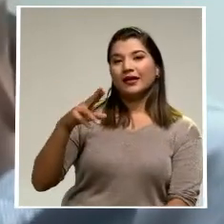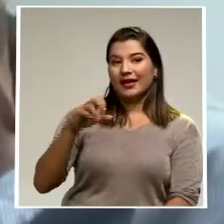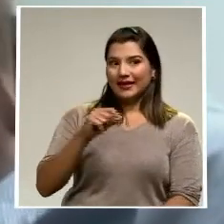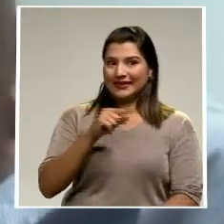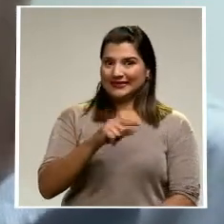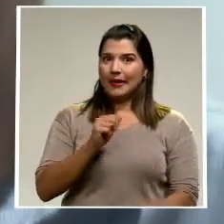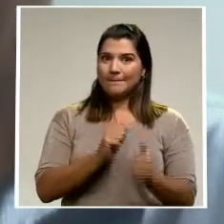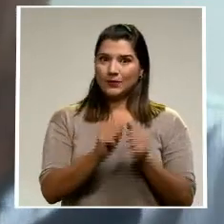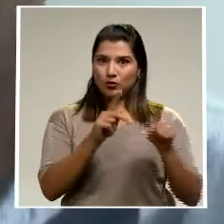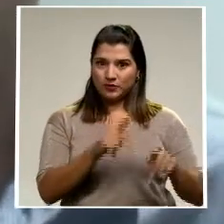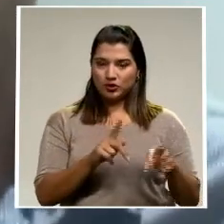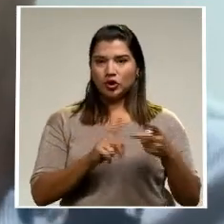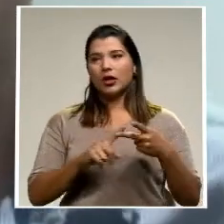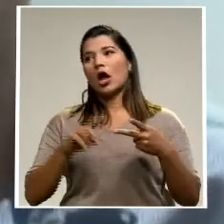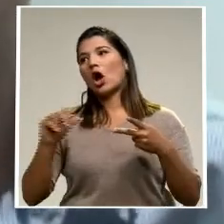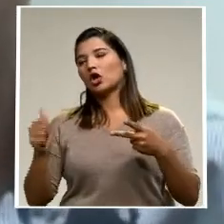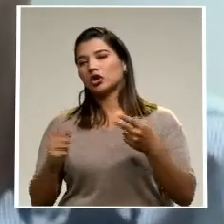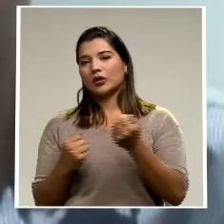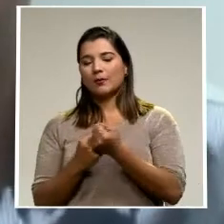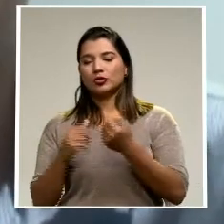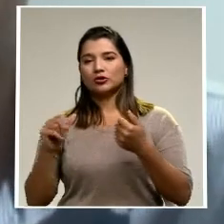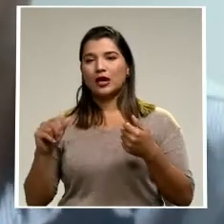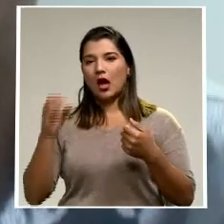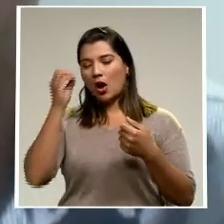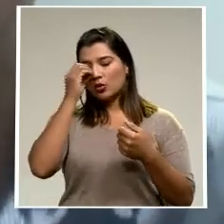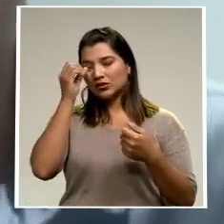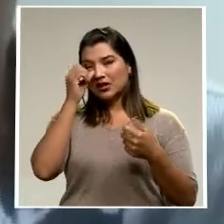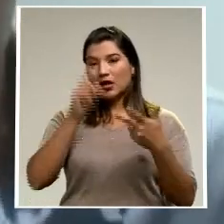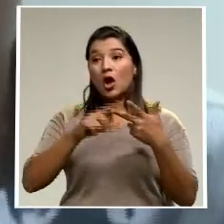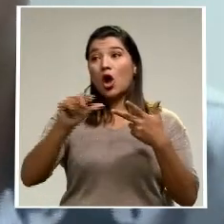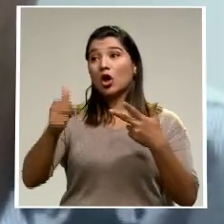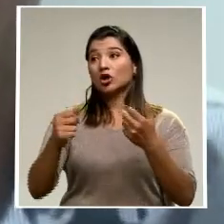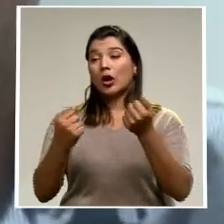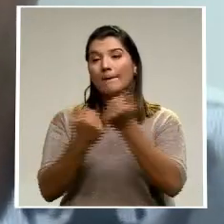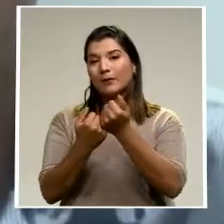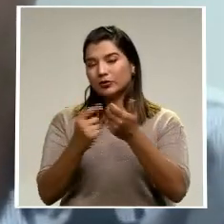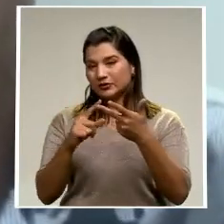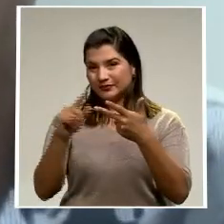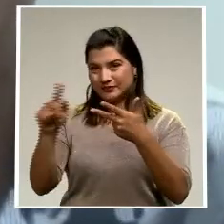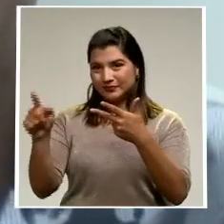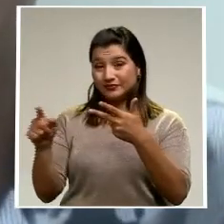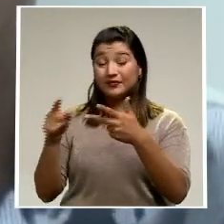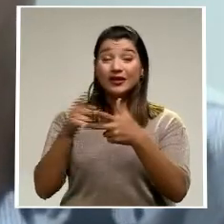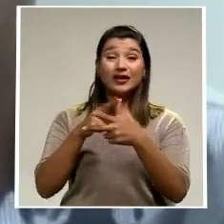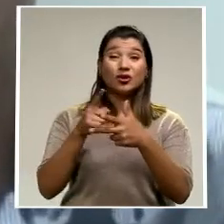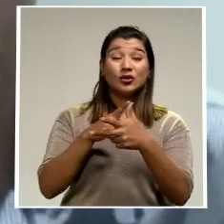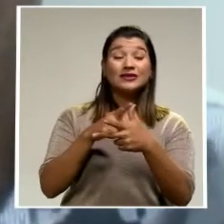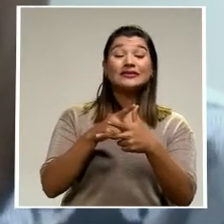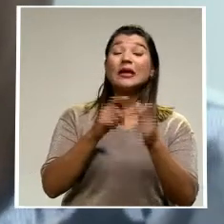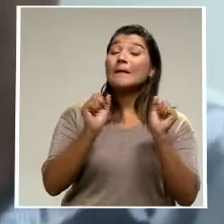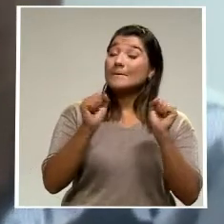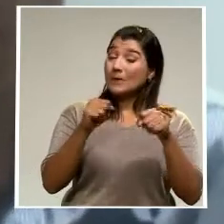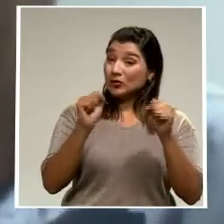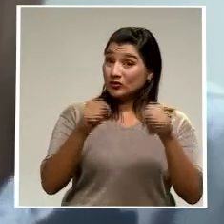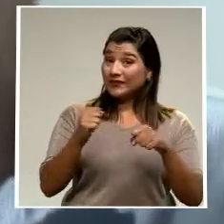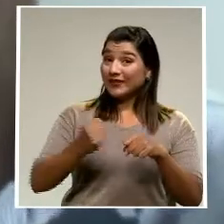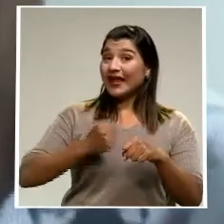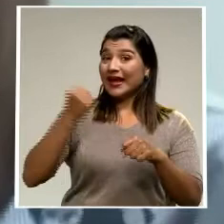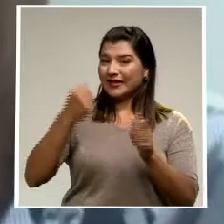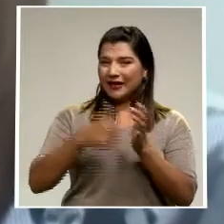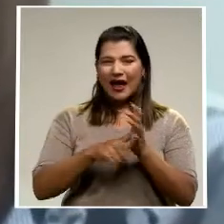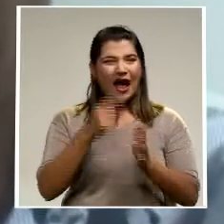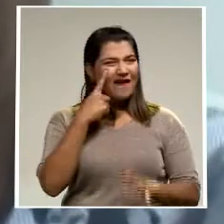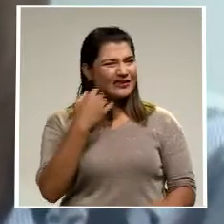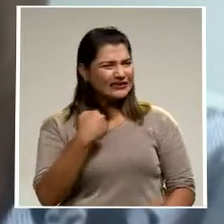Liberación Nacional, alcanzase la posibilidad de convertirse en la candidatura del partido para las próximas elecciones. A ver si te estoy entendiendo